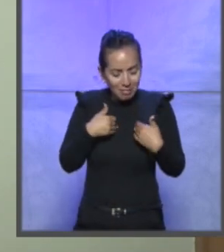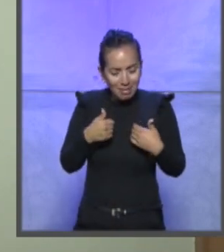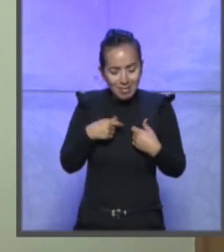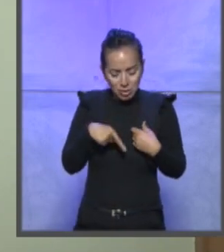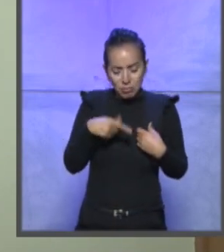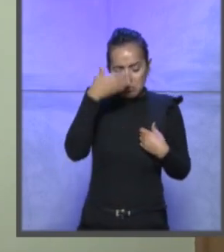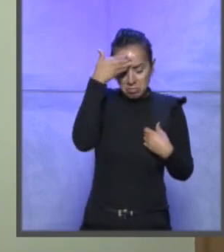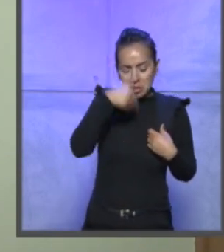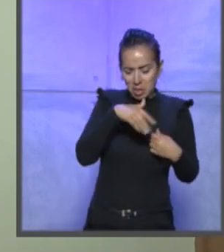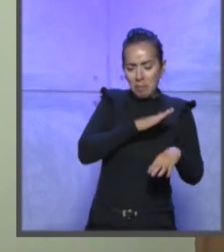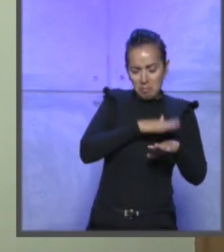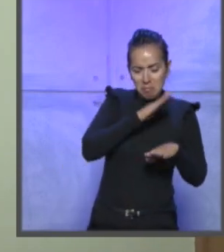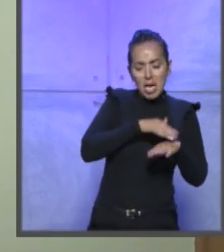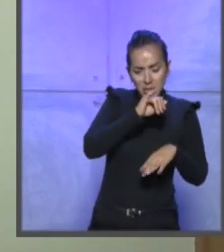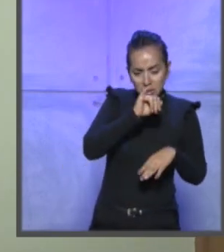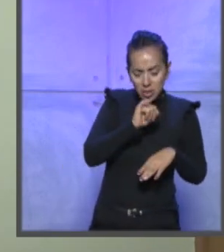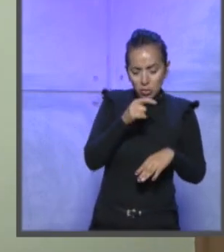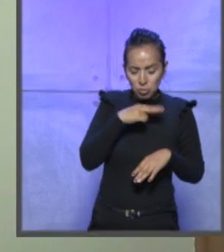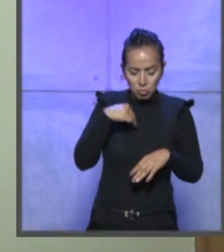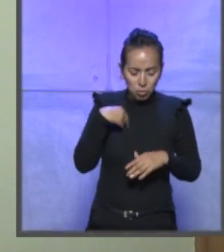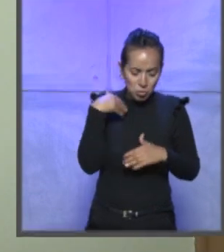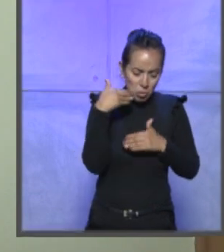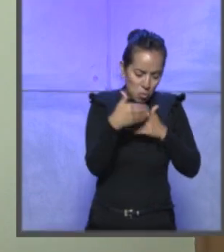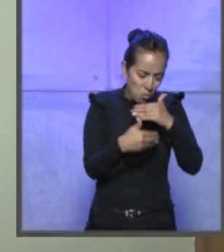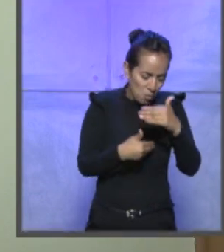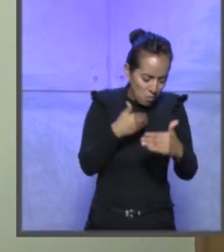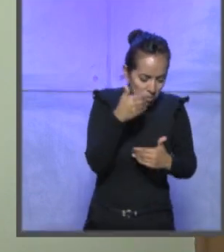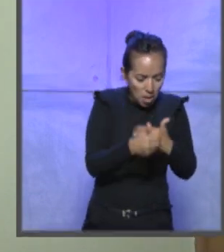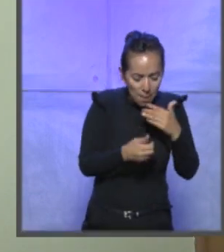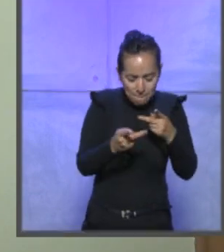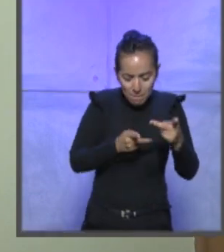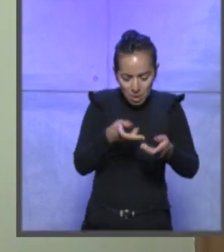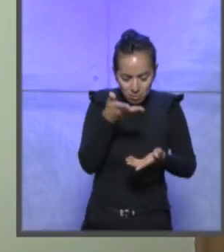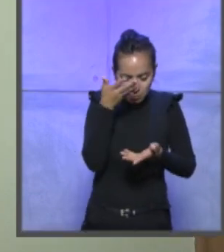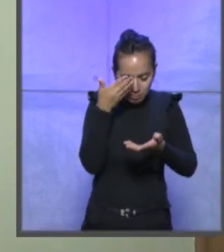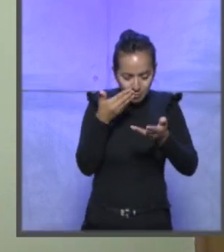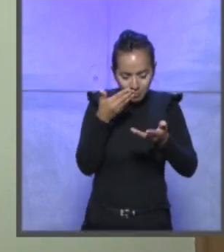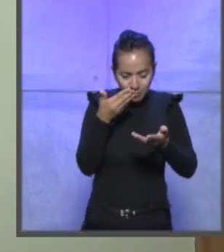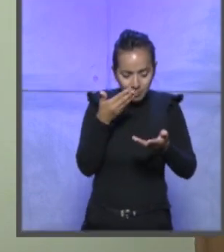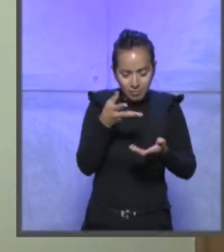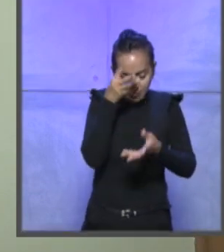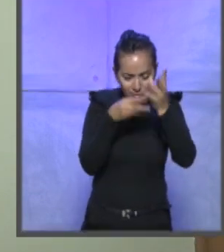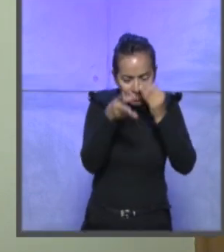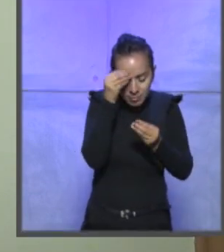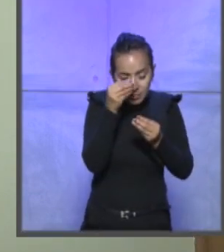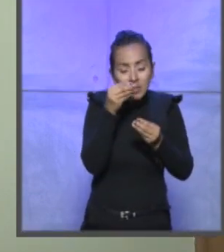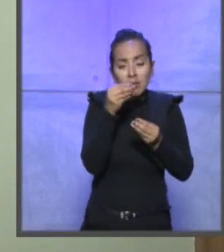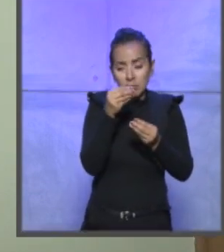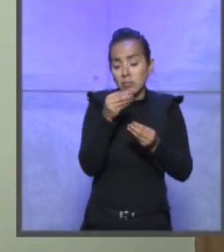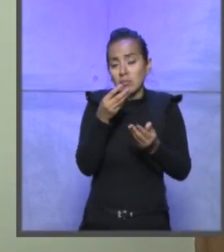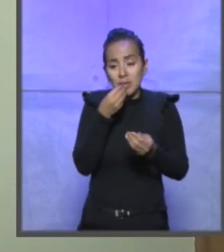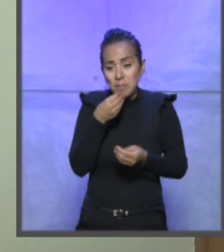conocimientos. Si nosotros pasamos por toda una preparación, debemos de darle la oportunidad a los